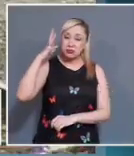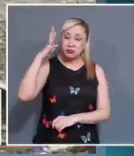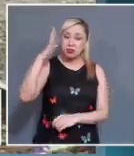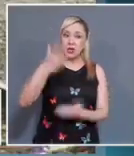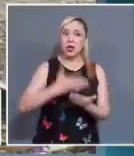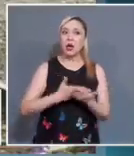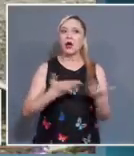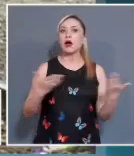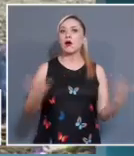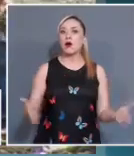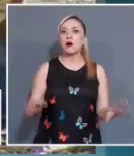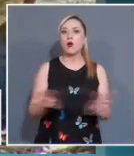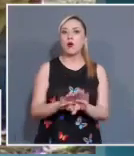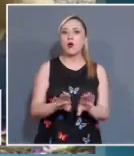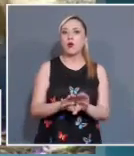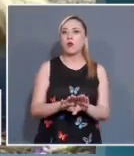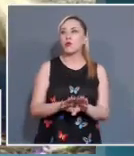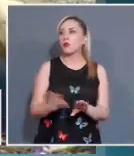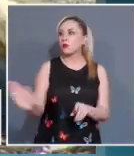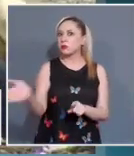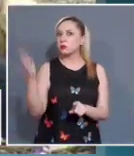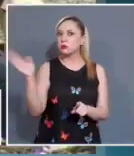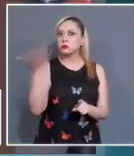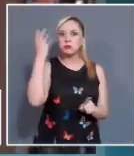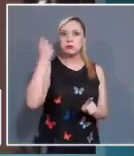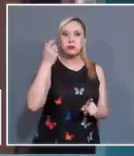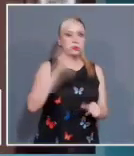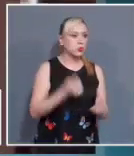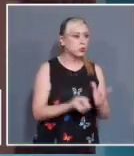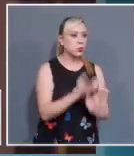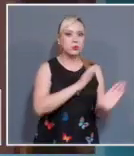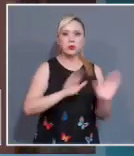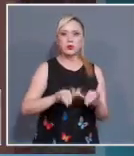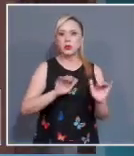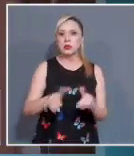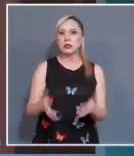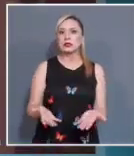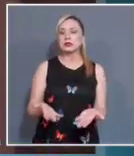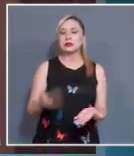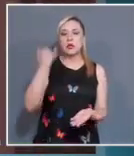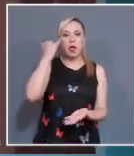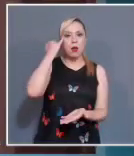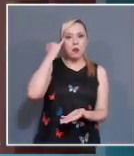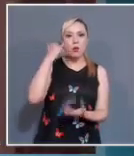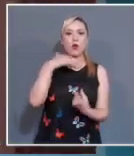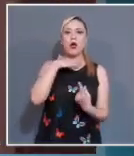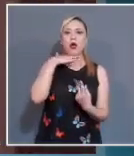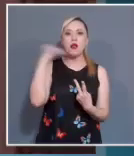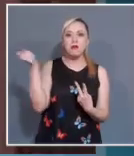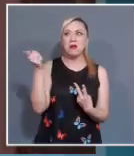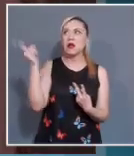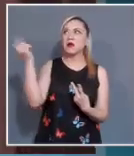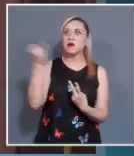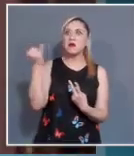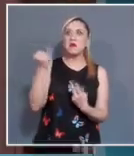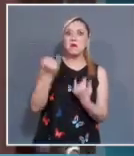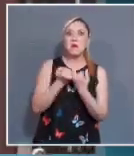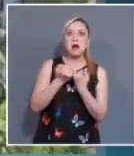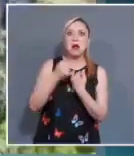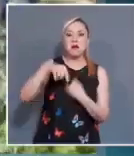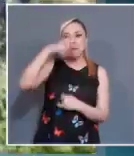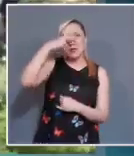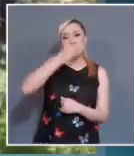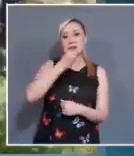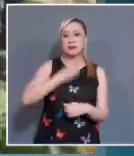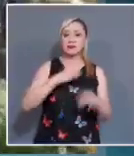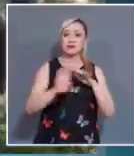acortando. Y como Japón o Alemania, deberá integrar a personas migrantes a su fuerza de trabajo. Para el canal del Poder